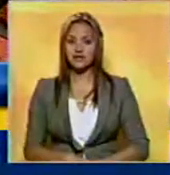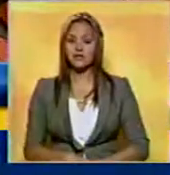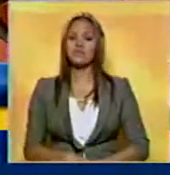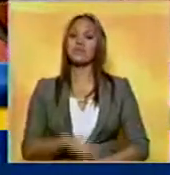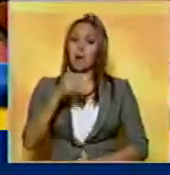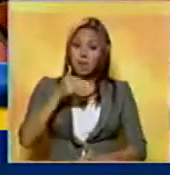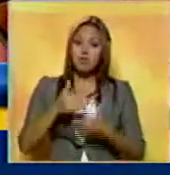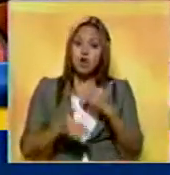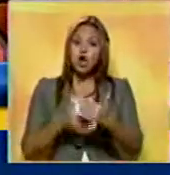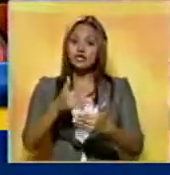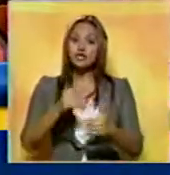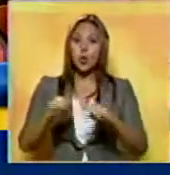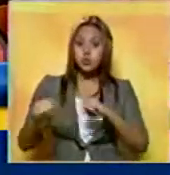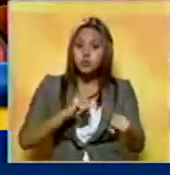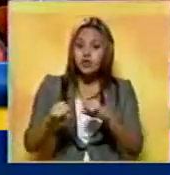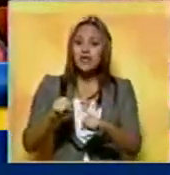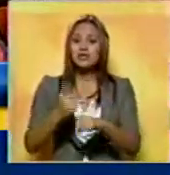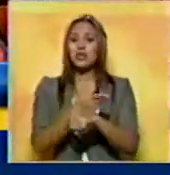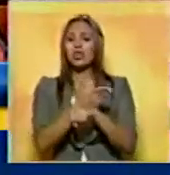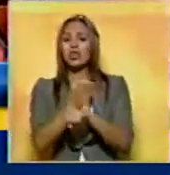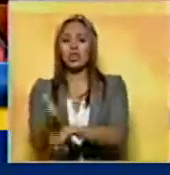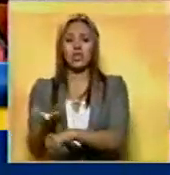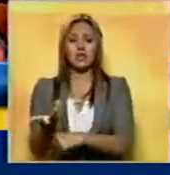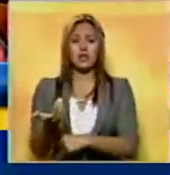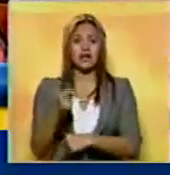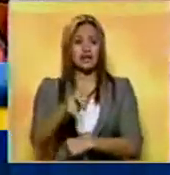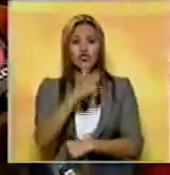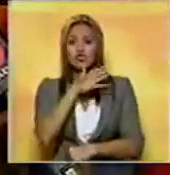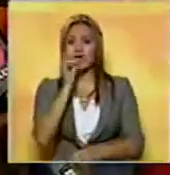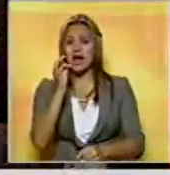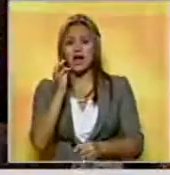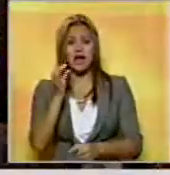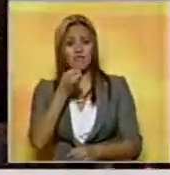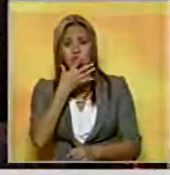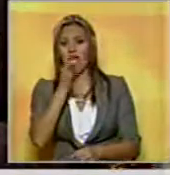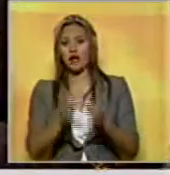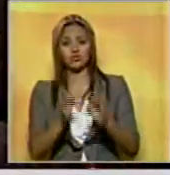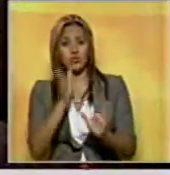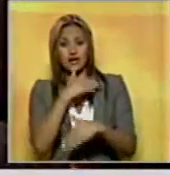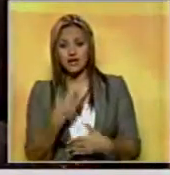ese proceso, esa diligencia se ha retrasado de una manera injustificada.